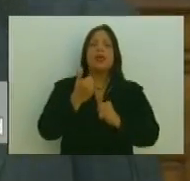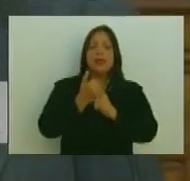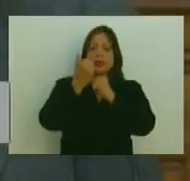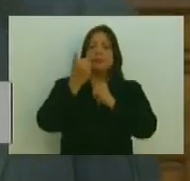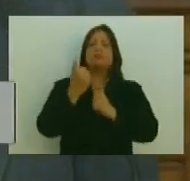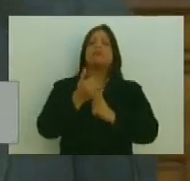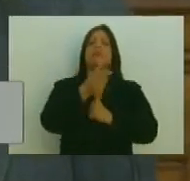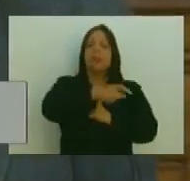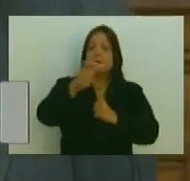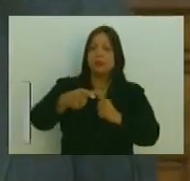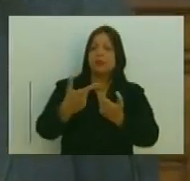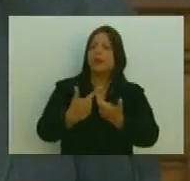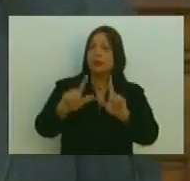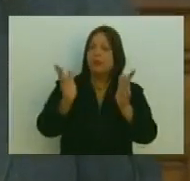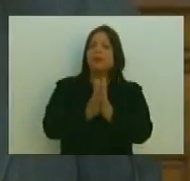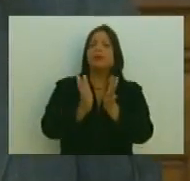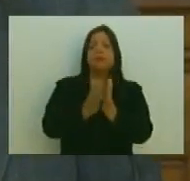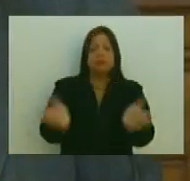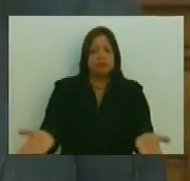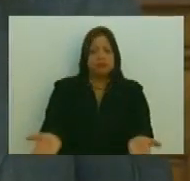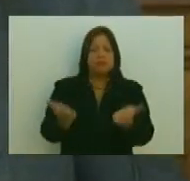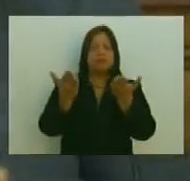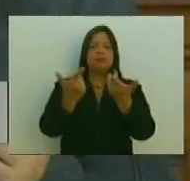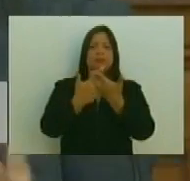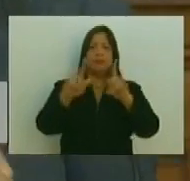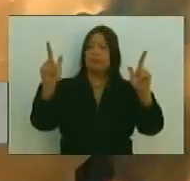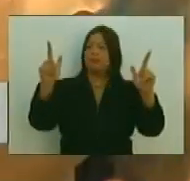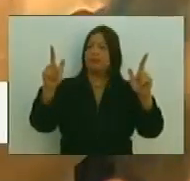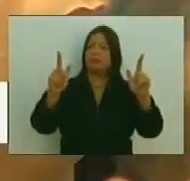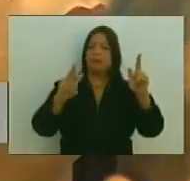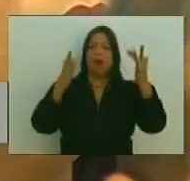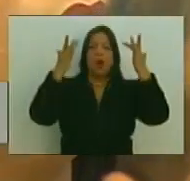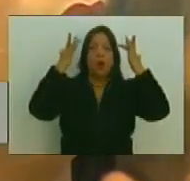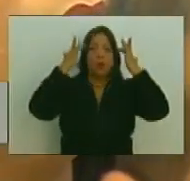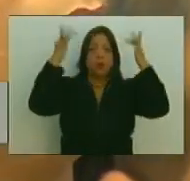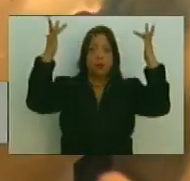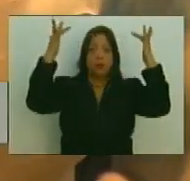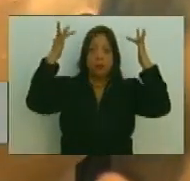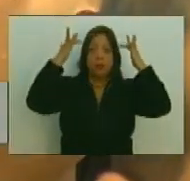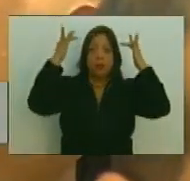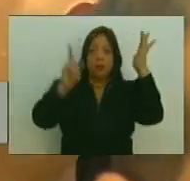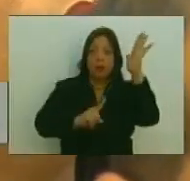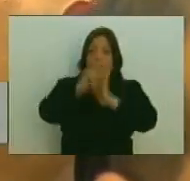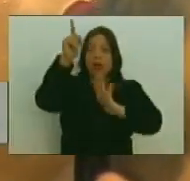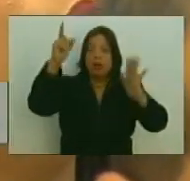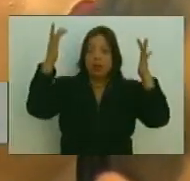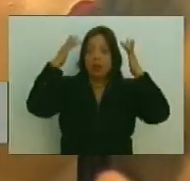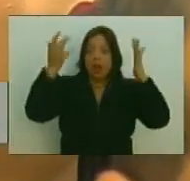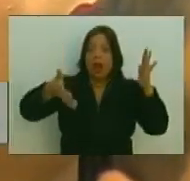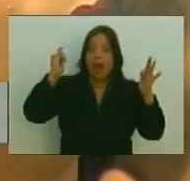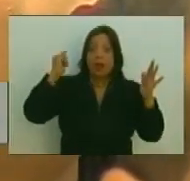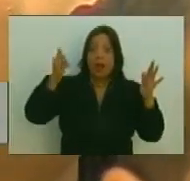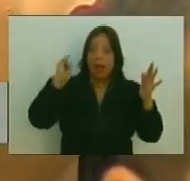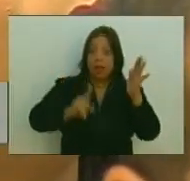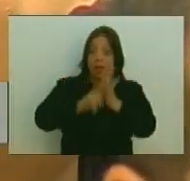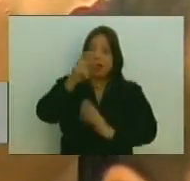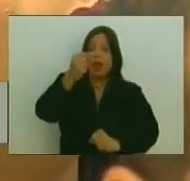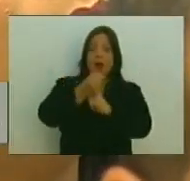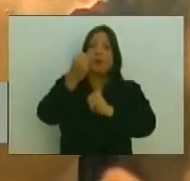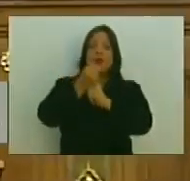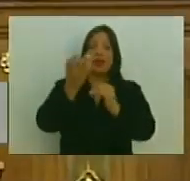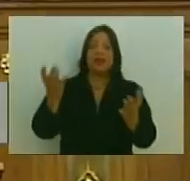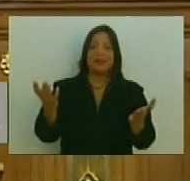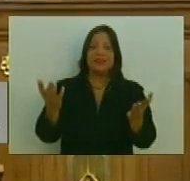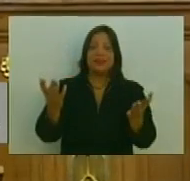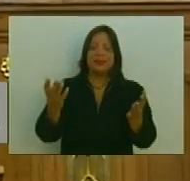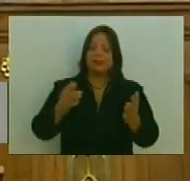de apoyar a esas personas con discapacidad, liberar todo ese potencial que tienen esas personas con discapacidad.